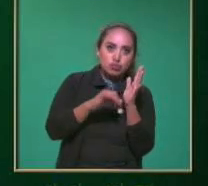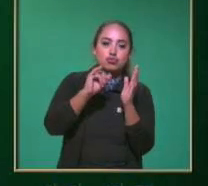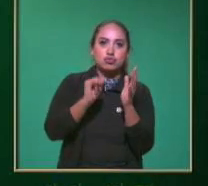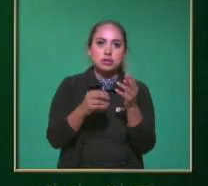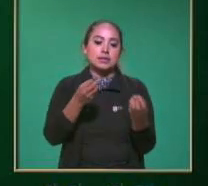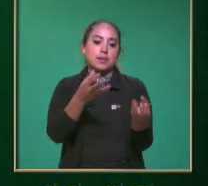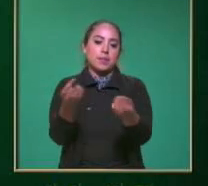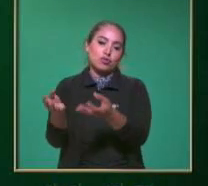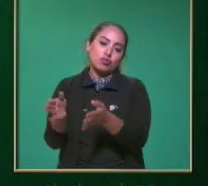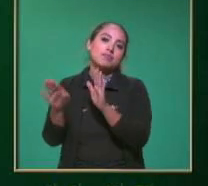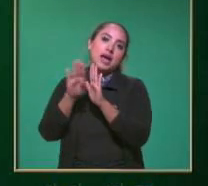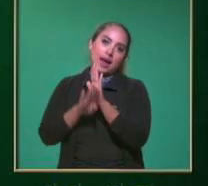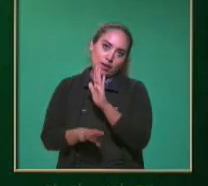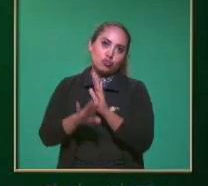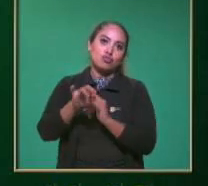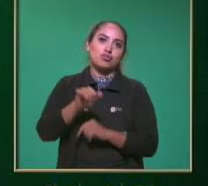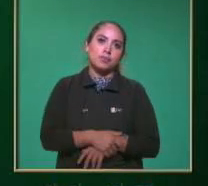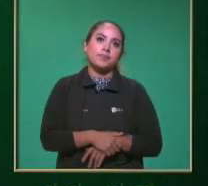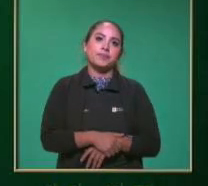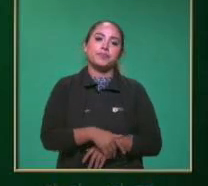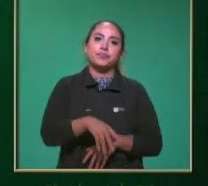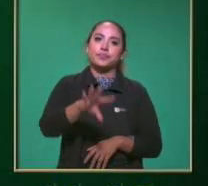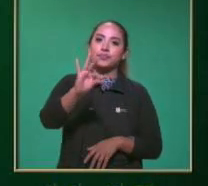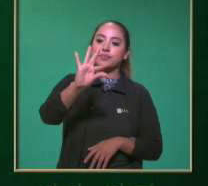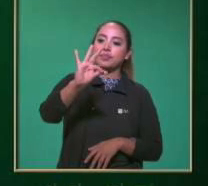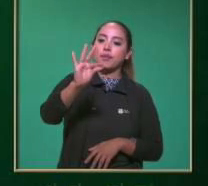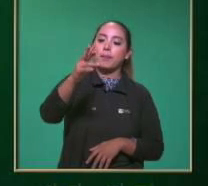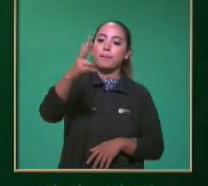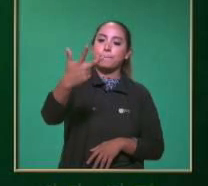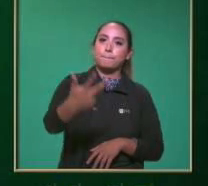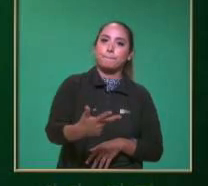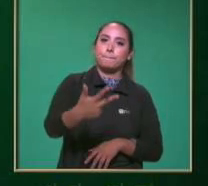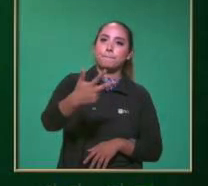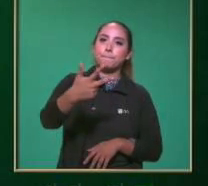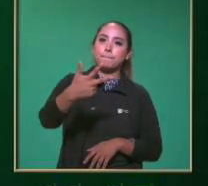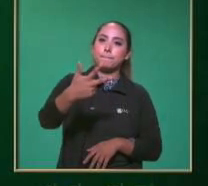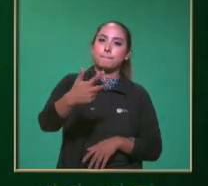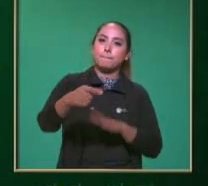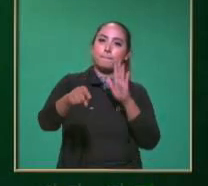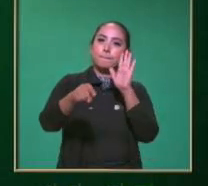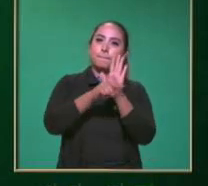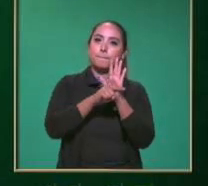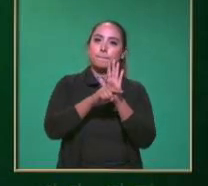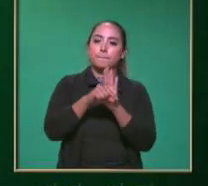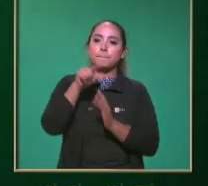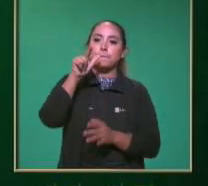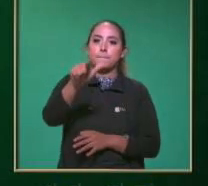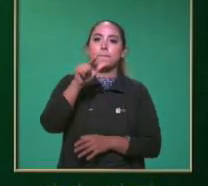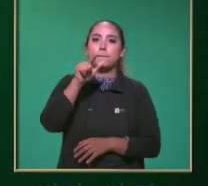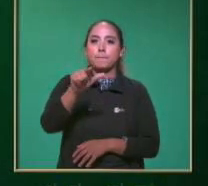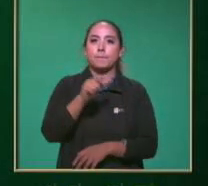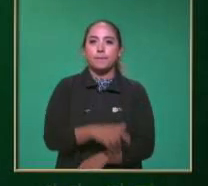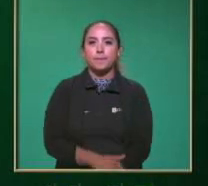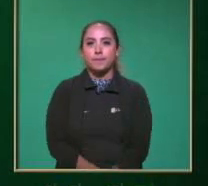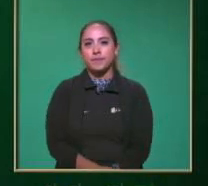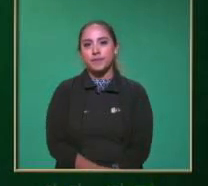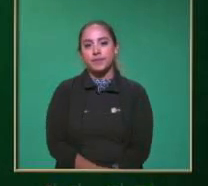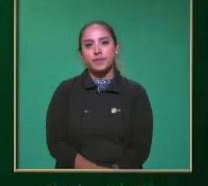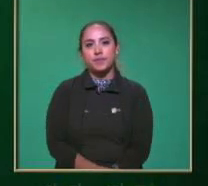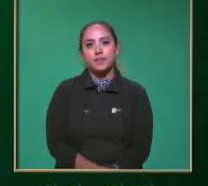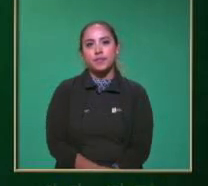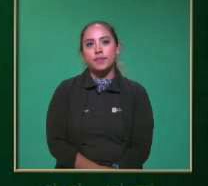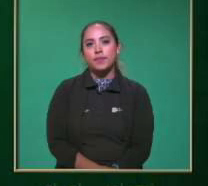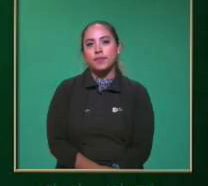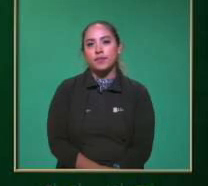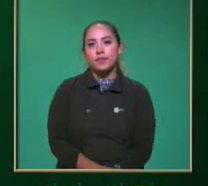es menos. Es menos. Entonces es una resta. Entonces, 48 menos